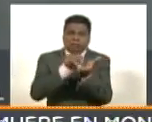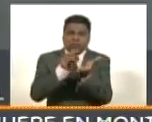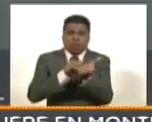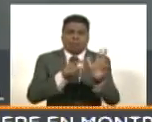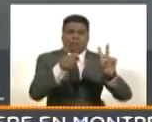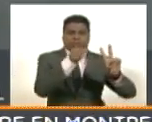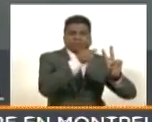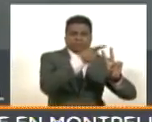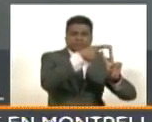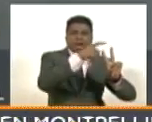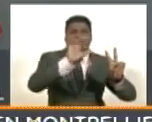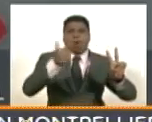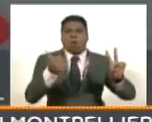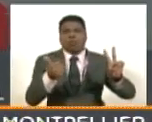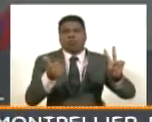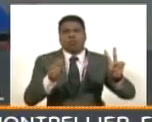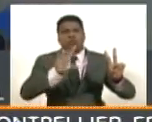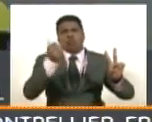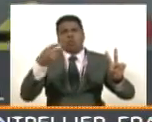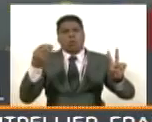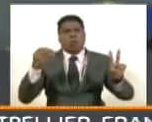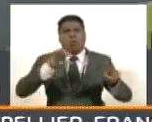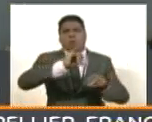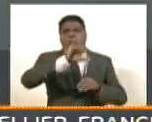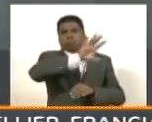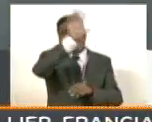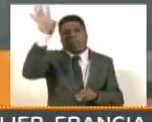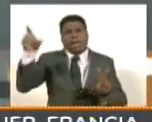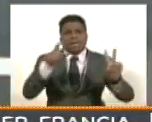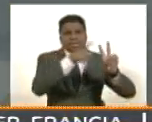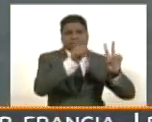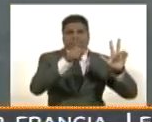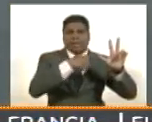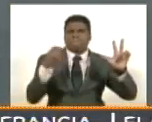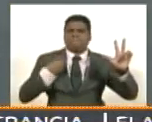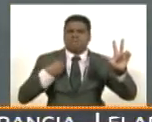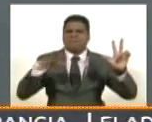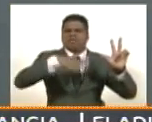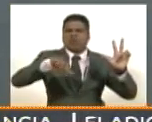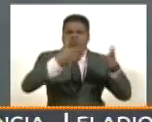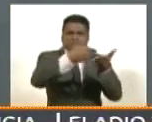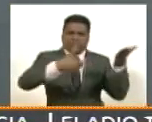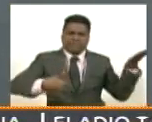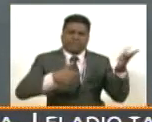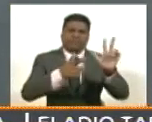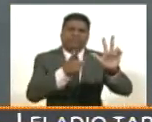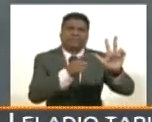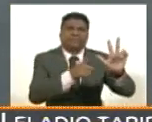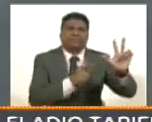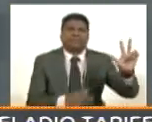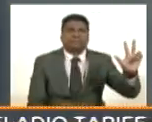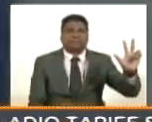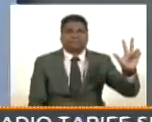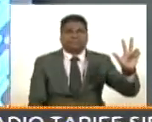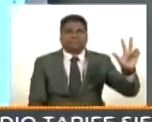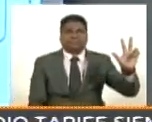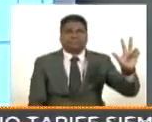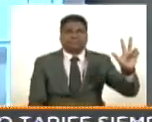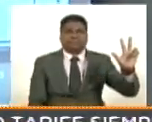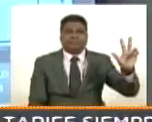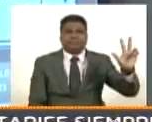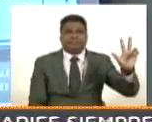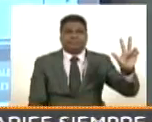de no poseer otra nacionalidad, la declaración jurada de residencia que se requiere para las postulaciones de carácter